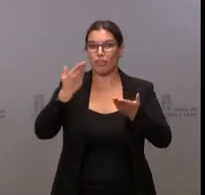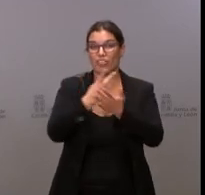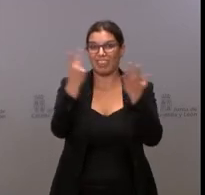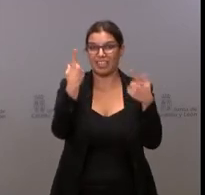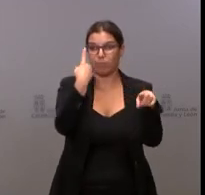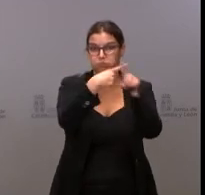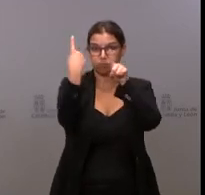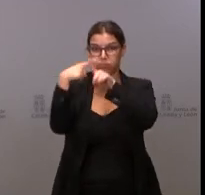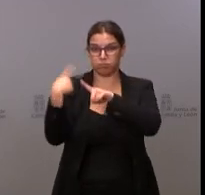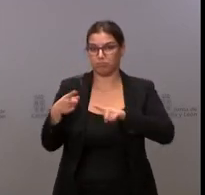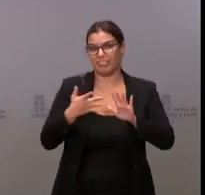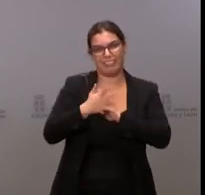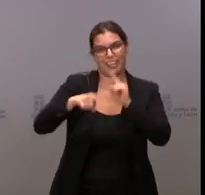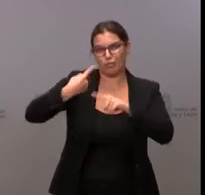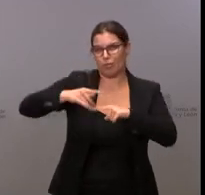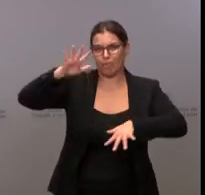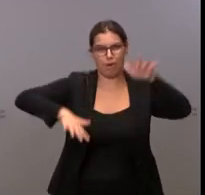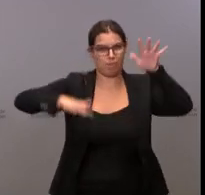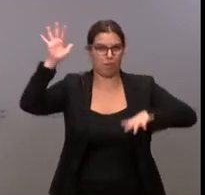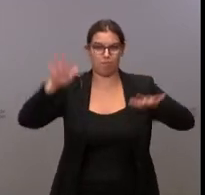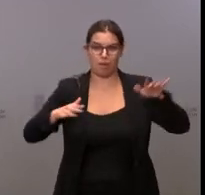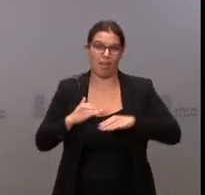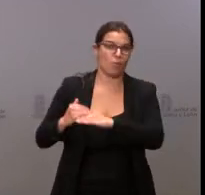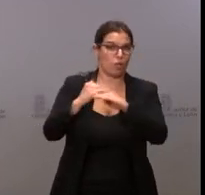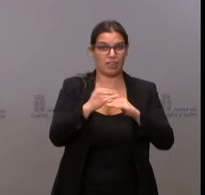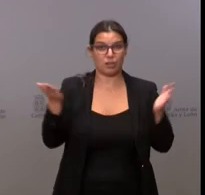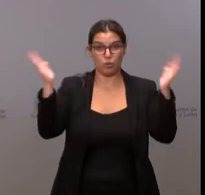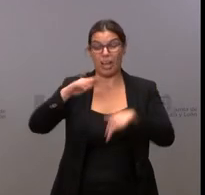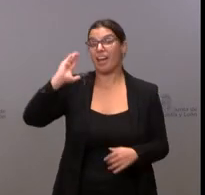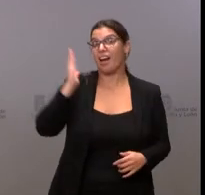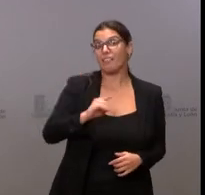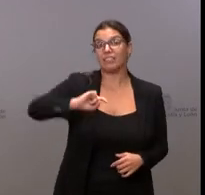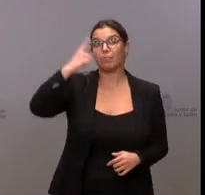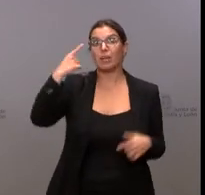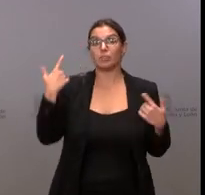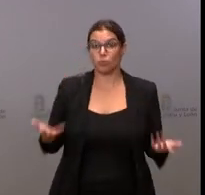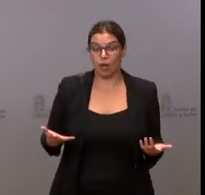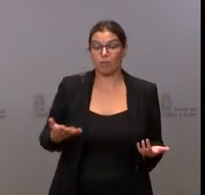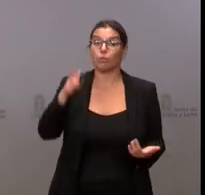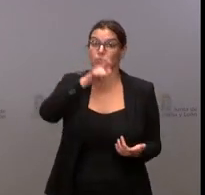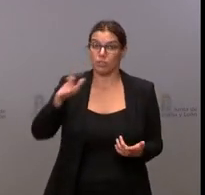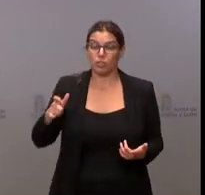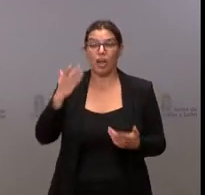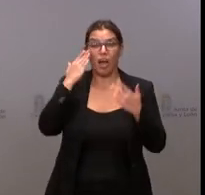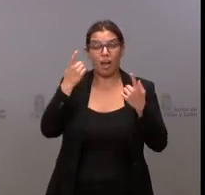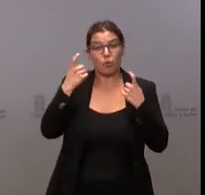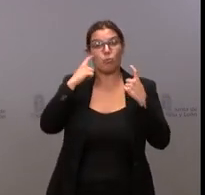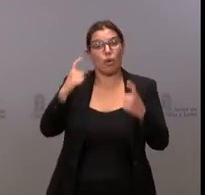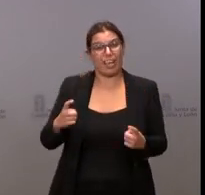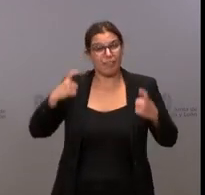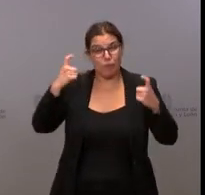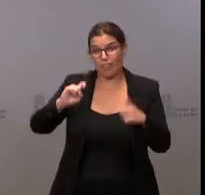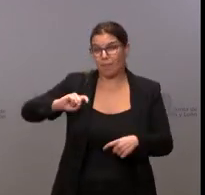genera desigualdad los más perjudicados son los que más se esfuerzan los que más se han preparado